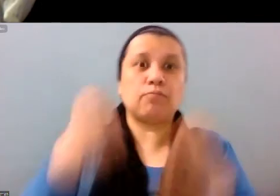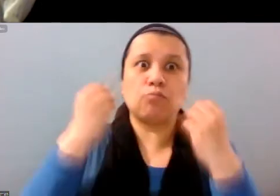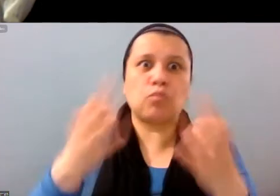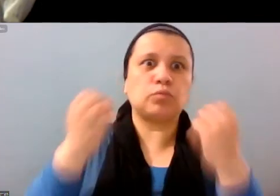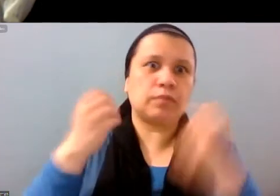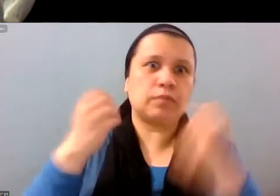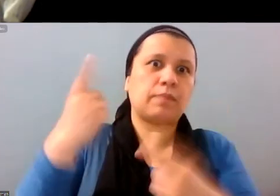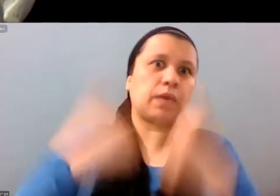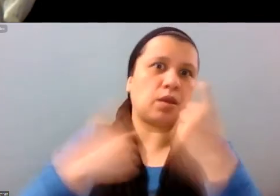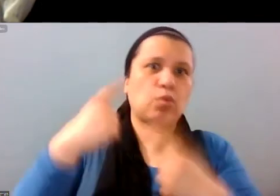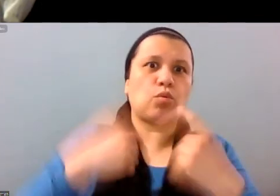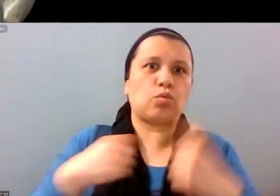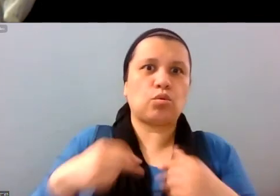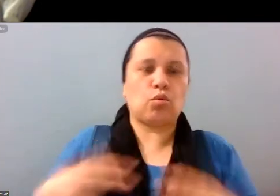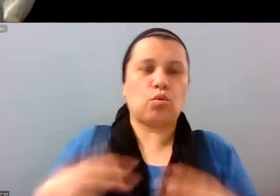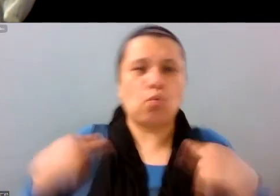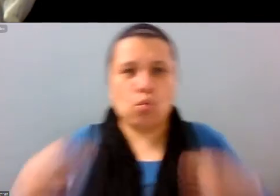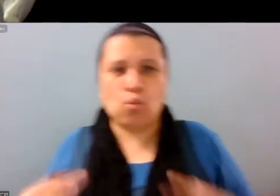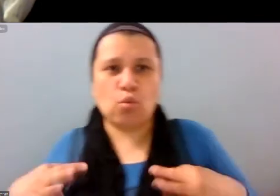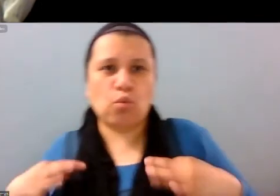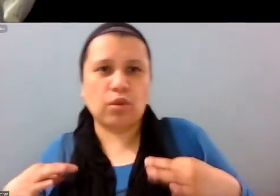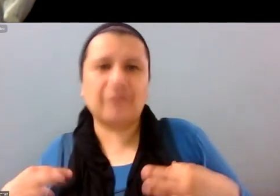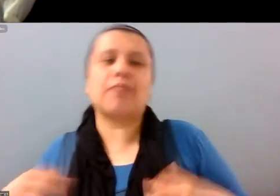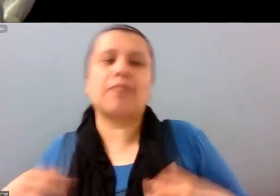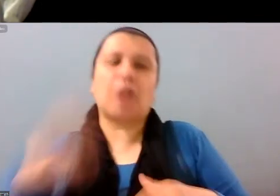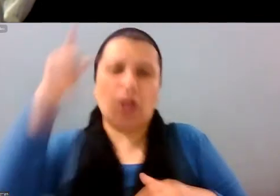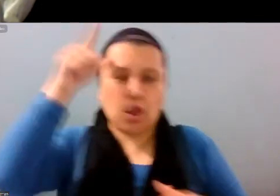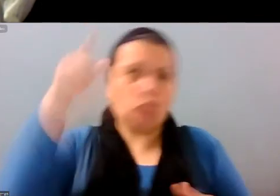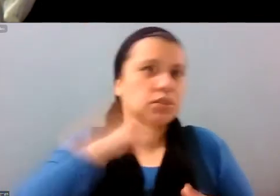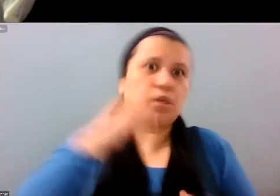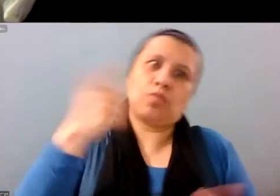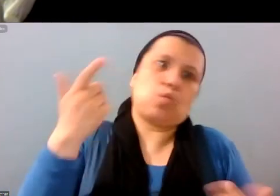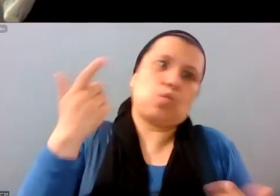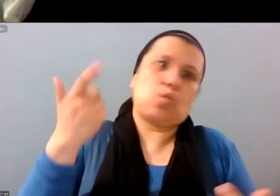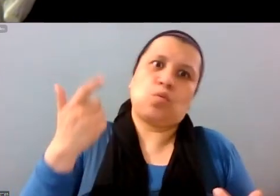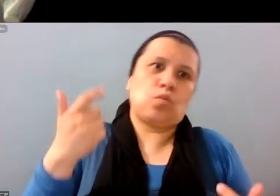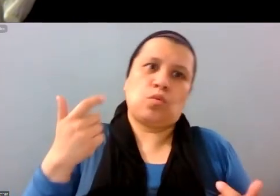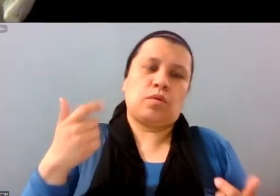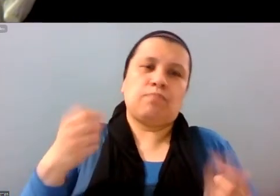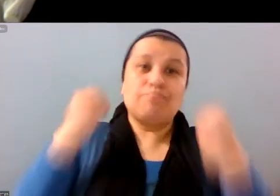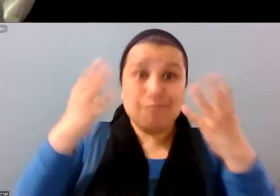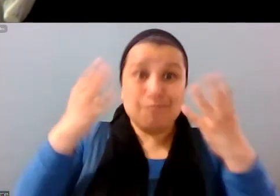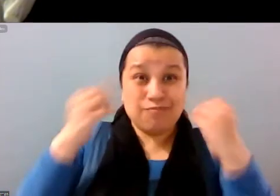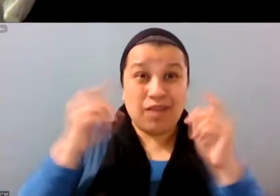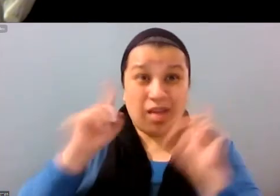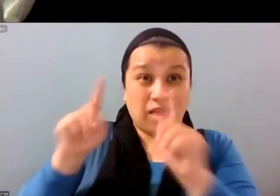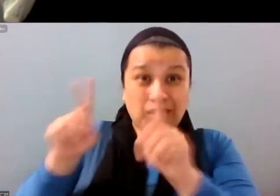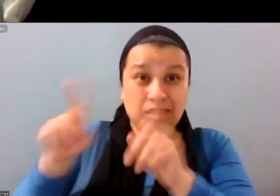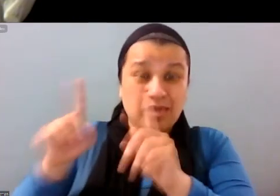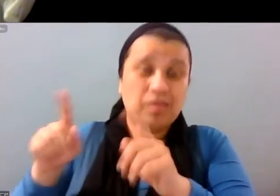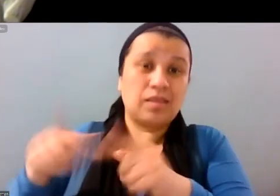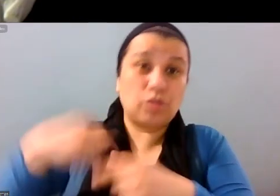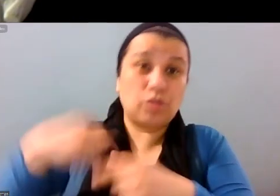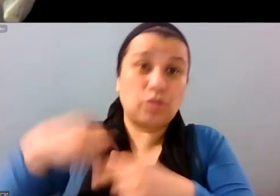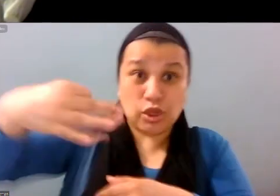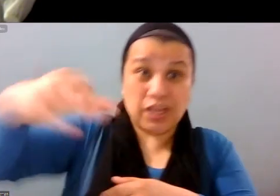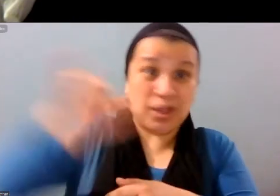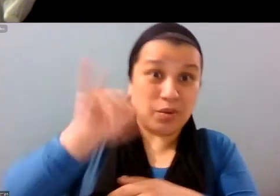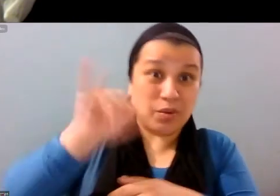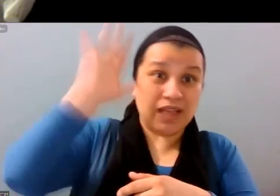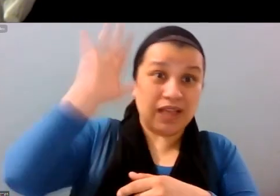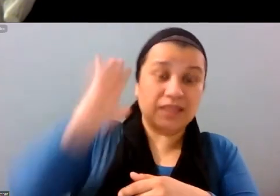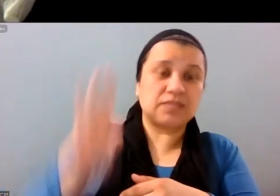uniformes es lógico que si no vamos a tener una gran cantidad de días en el centro educativo como lo tendríamos si van los chicos van